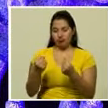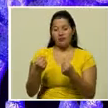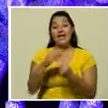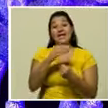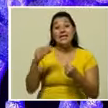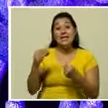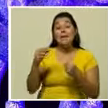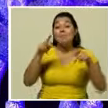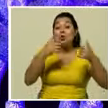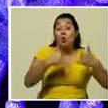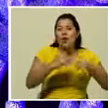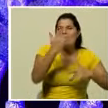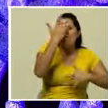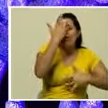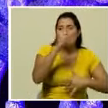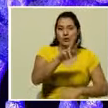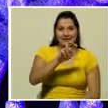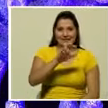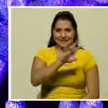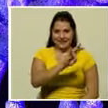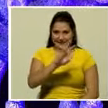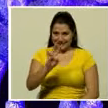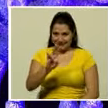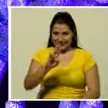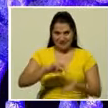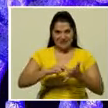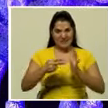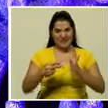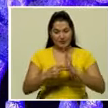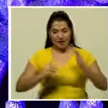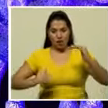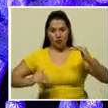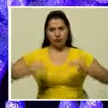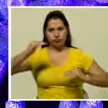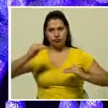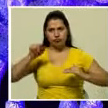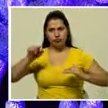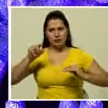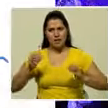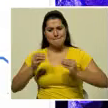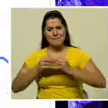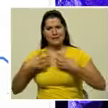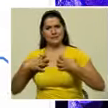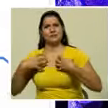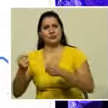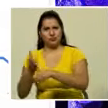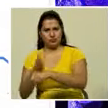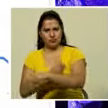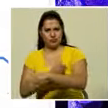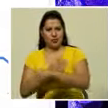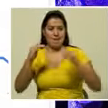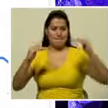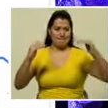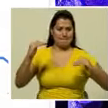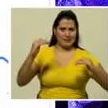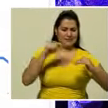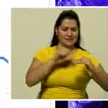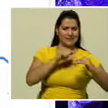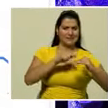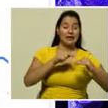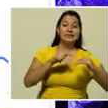en 377, son 10 menos. Esto es un dato muy importante de analizar porque son precisamente los